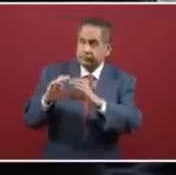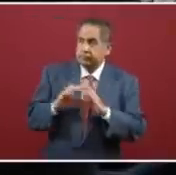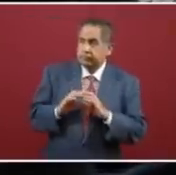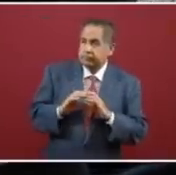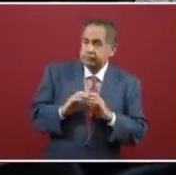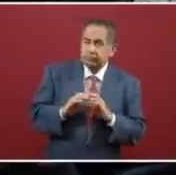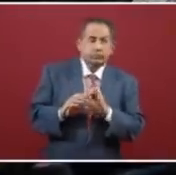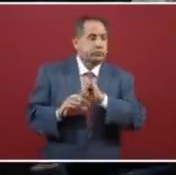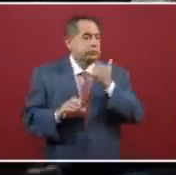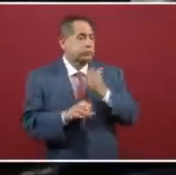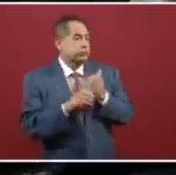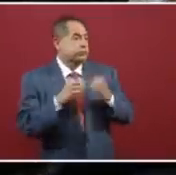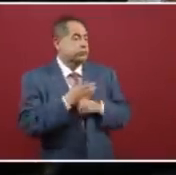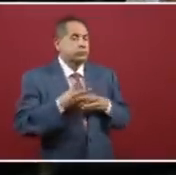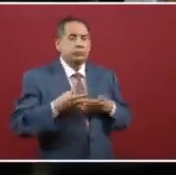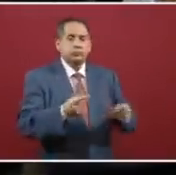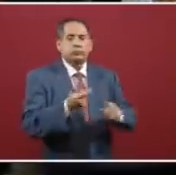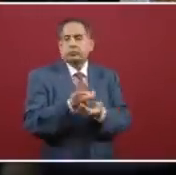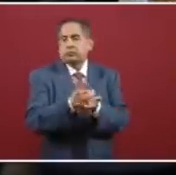para otras necesidades